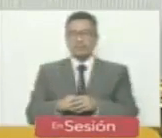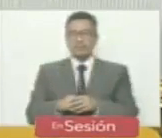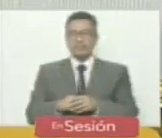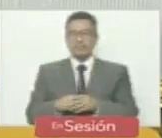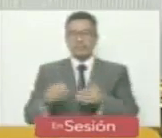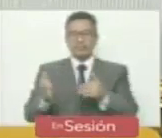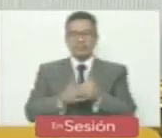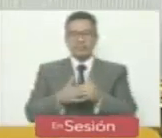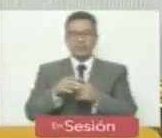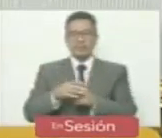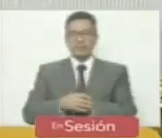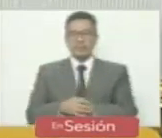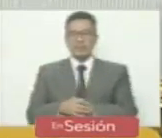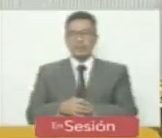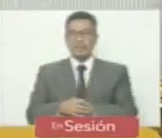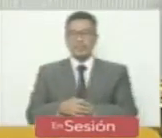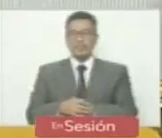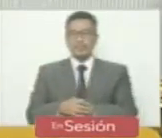Cerrado.